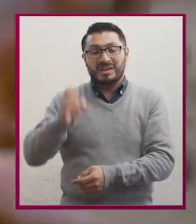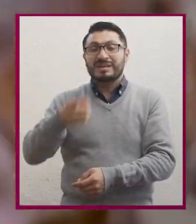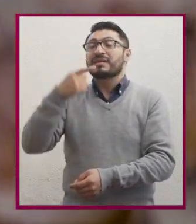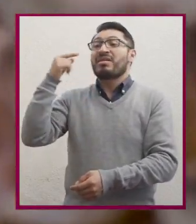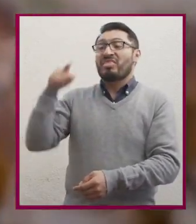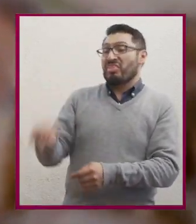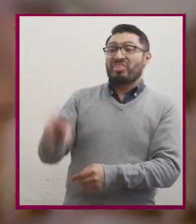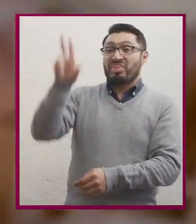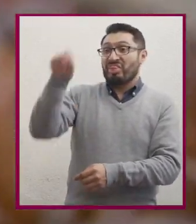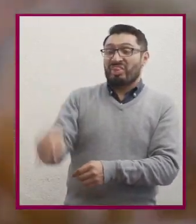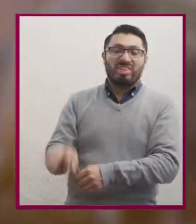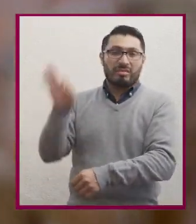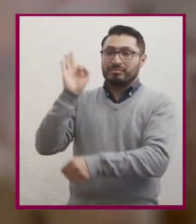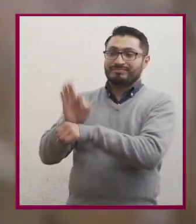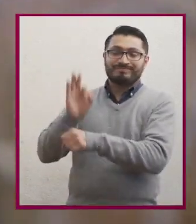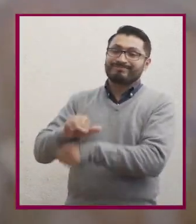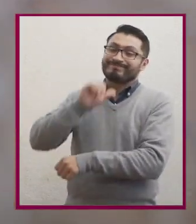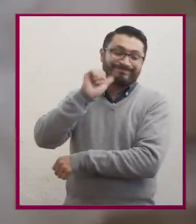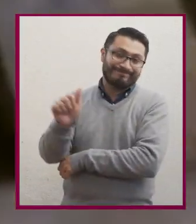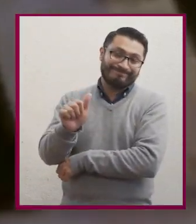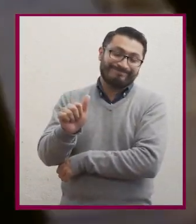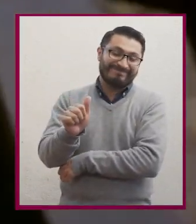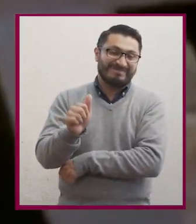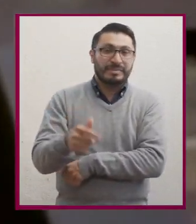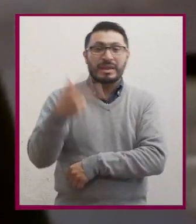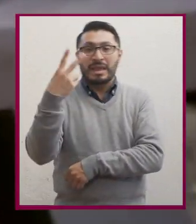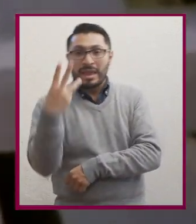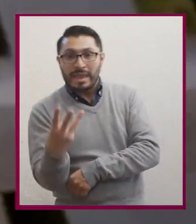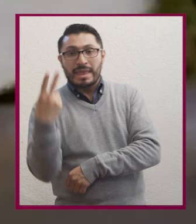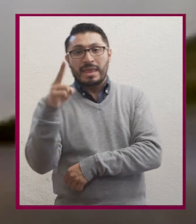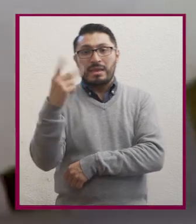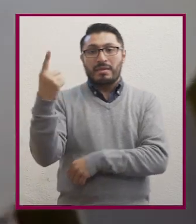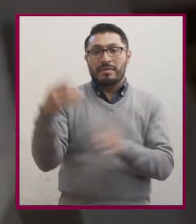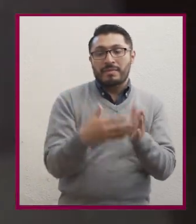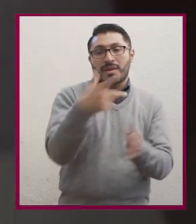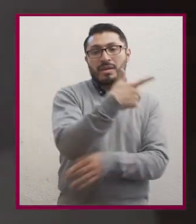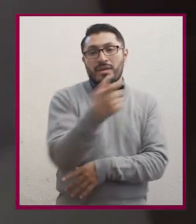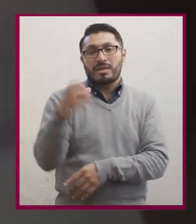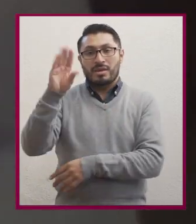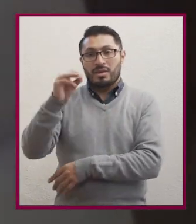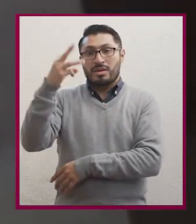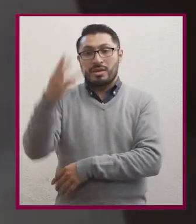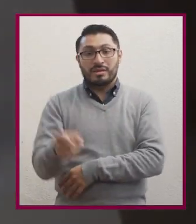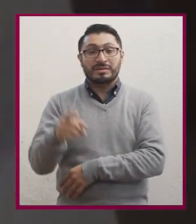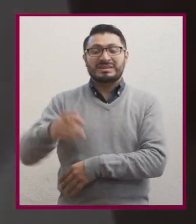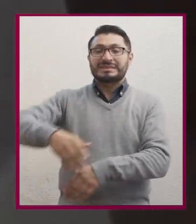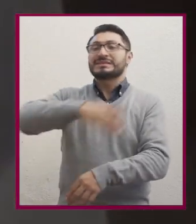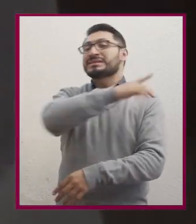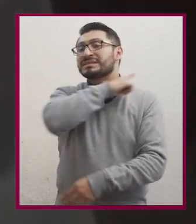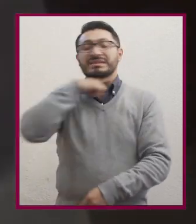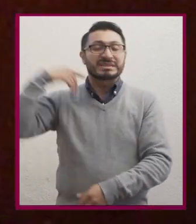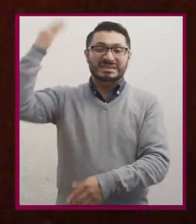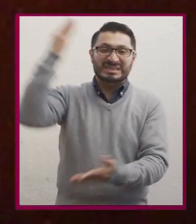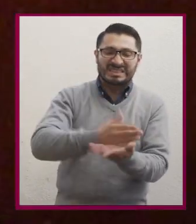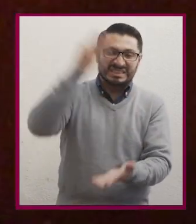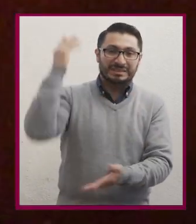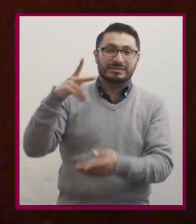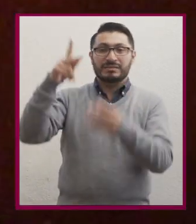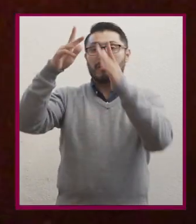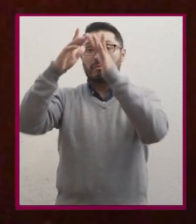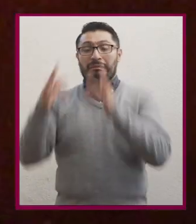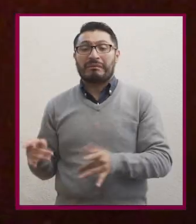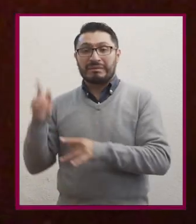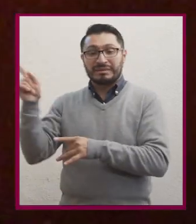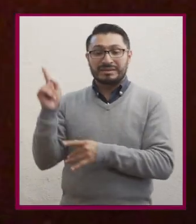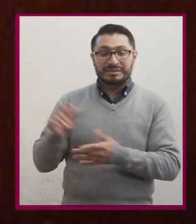derecho a defenderse de sus acusadores. El 3 de noviembre de 1793 fue guillotinada en París. John Stuart